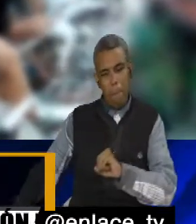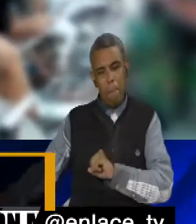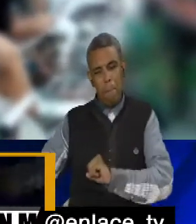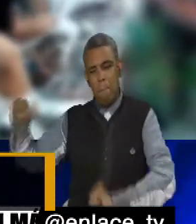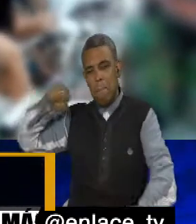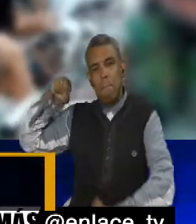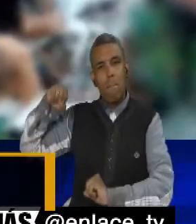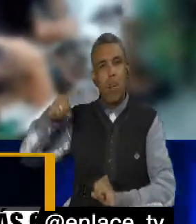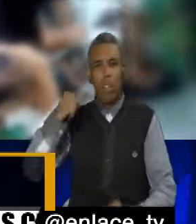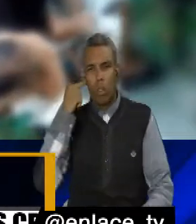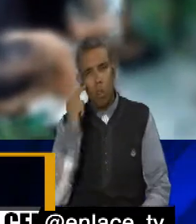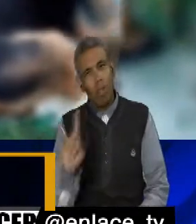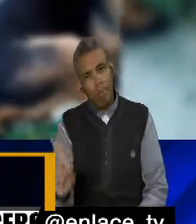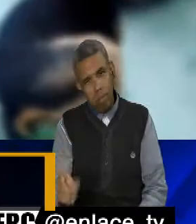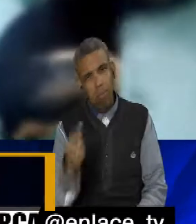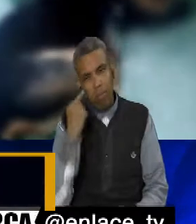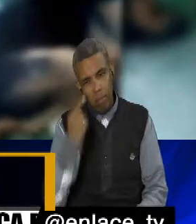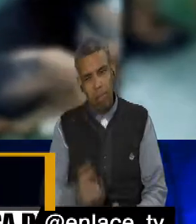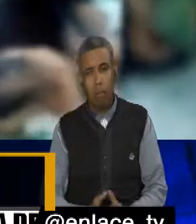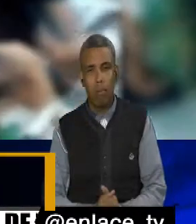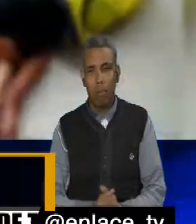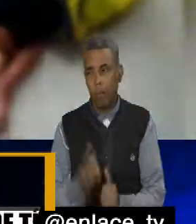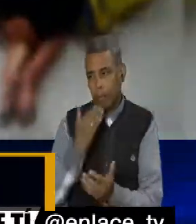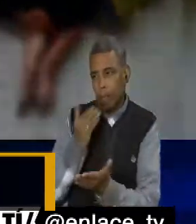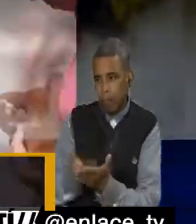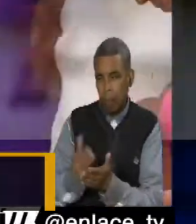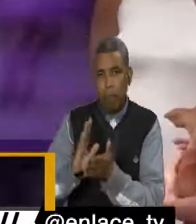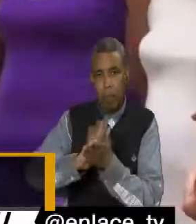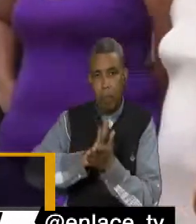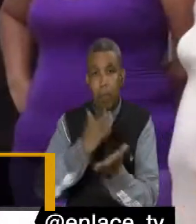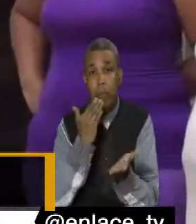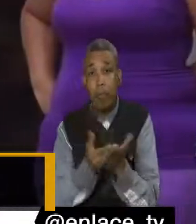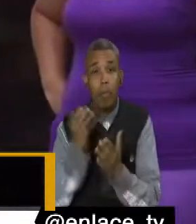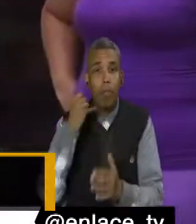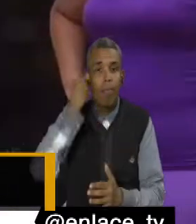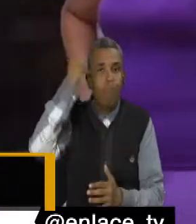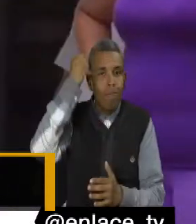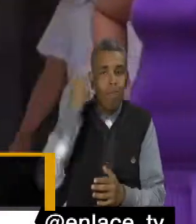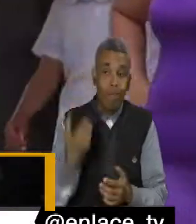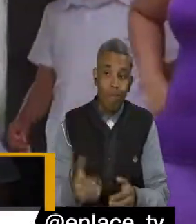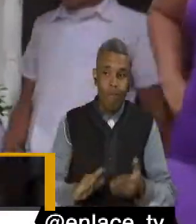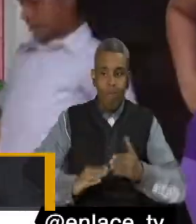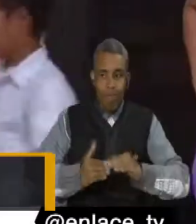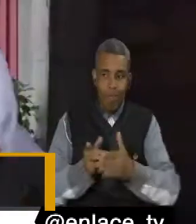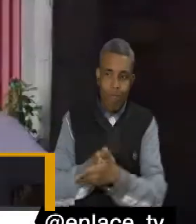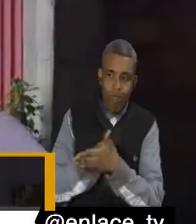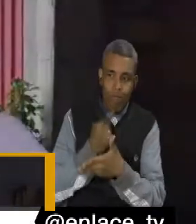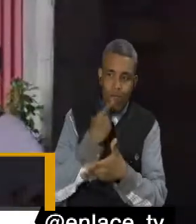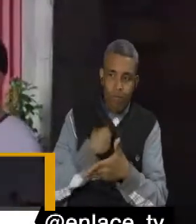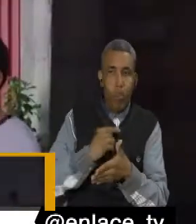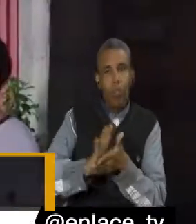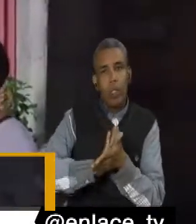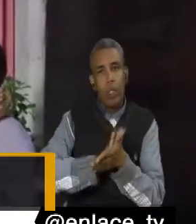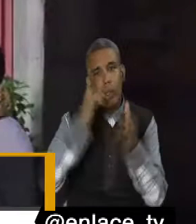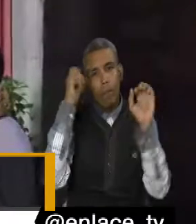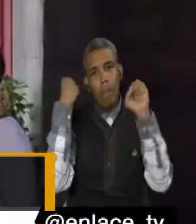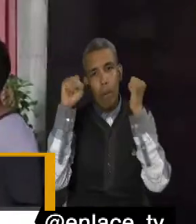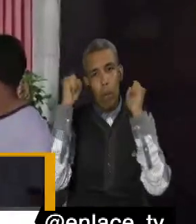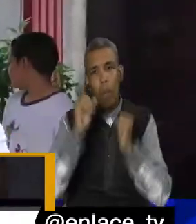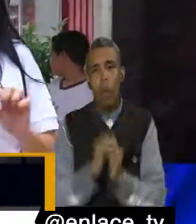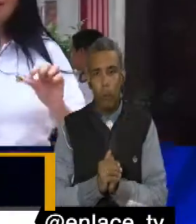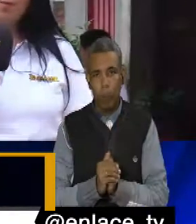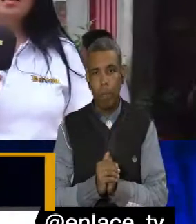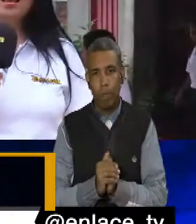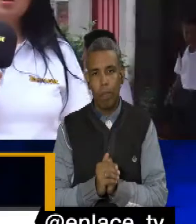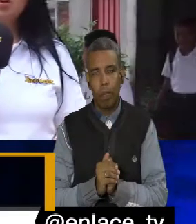a ellos, sí. Claro que sí, muchísimas gracias, Yani. Televidentes, esa es la situación preocupante que se presenta aquí en el barrio Colinas del Seminario, Comuna 5